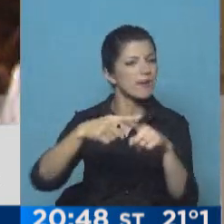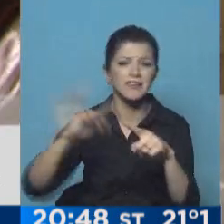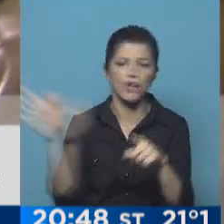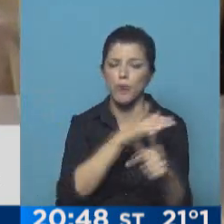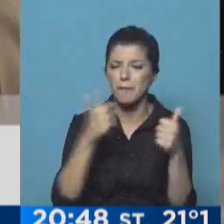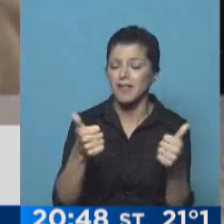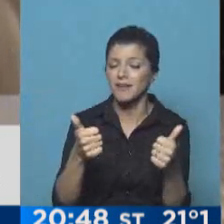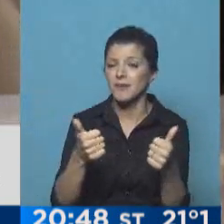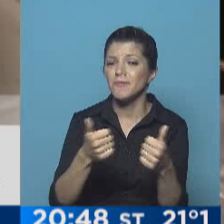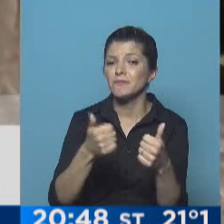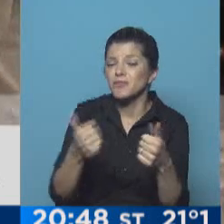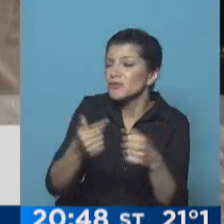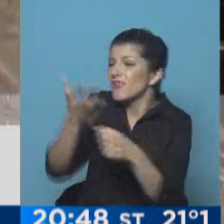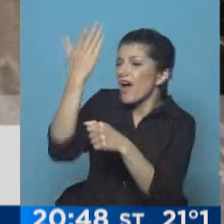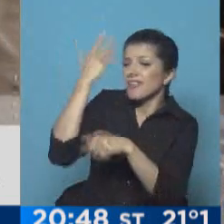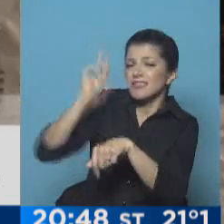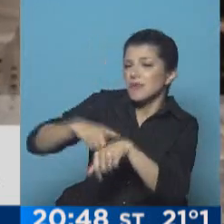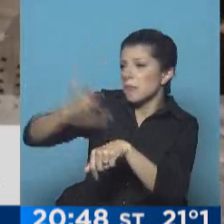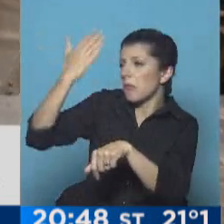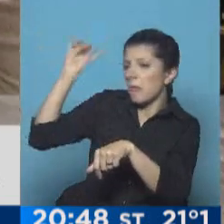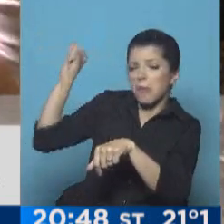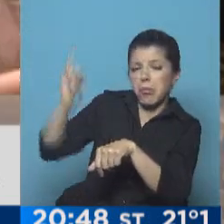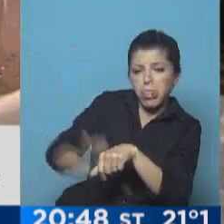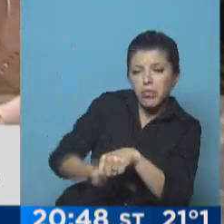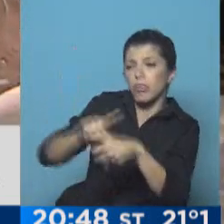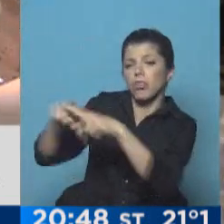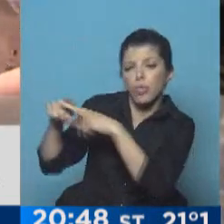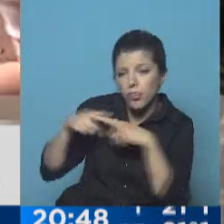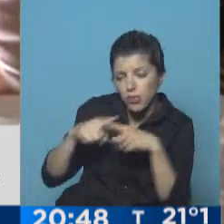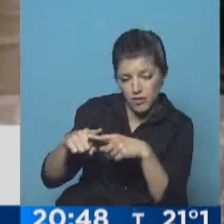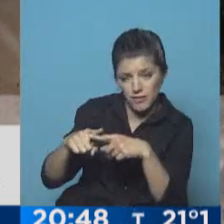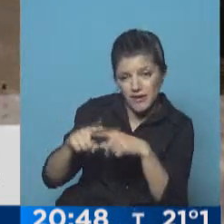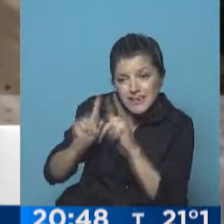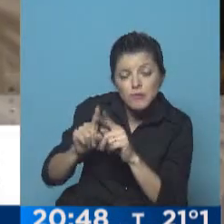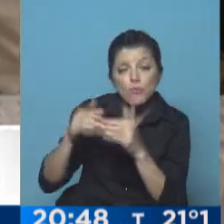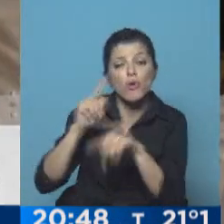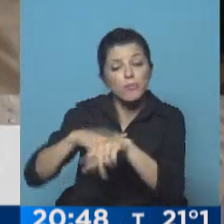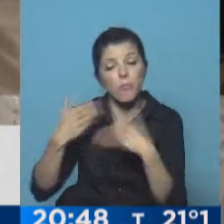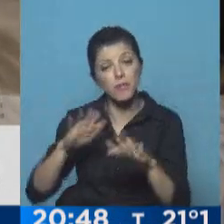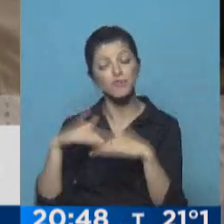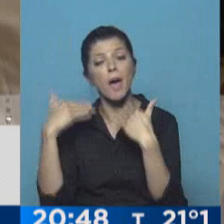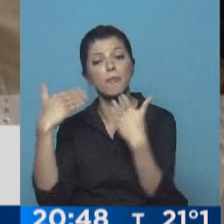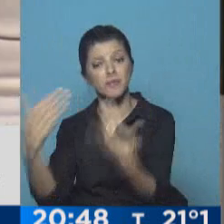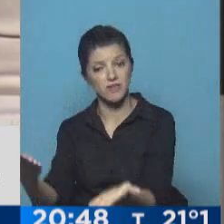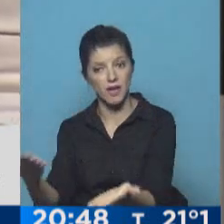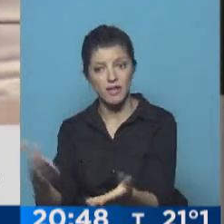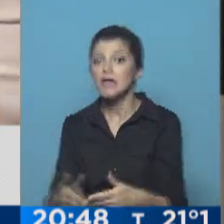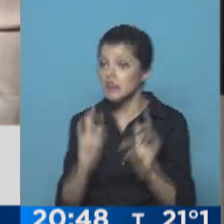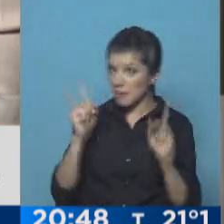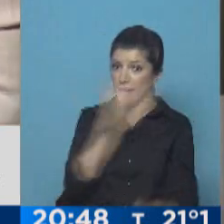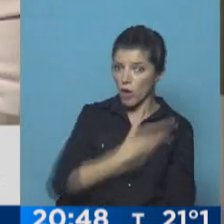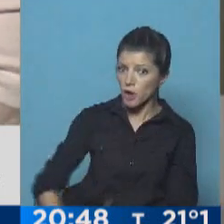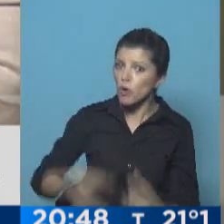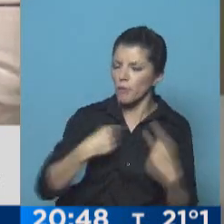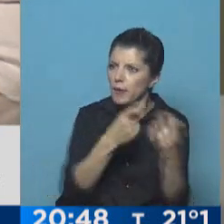tiempo perdimos seguramente hubiera sido también muy bueno para el gobierno poder discutir en